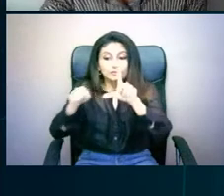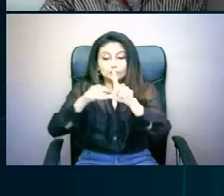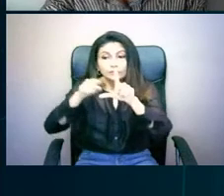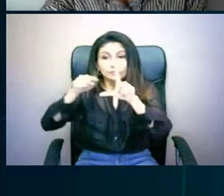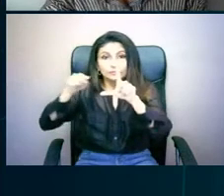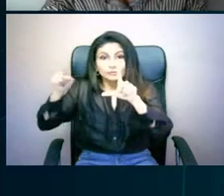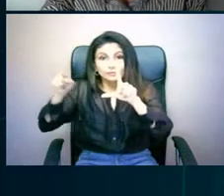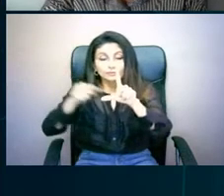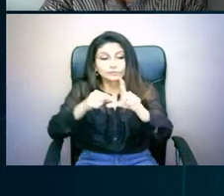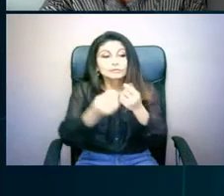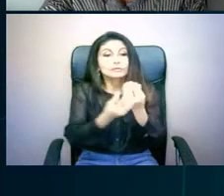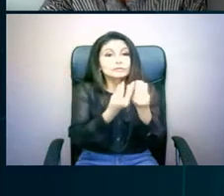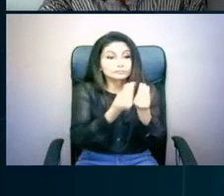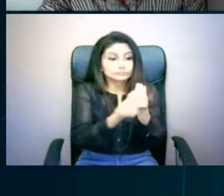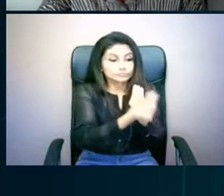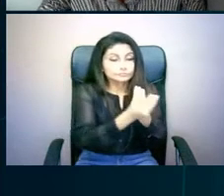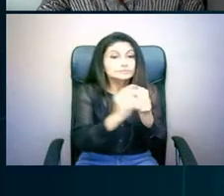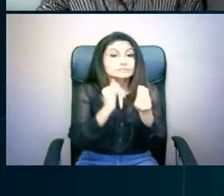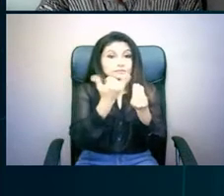los extraemos,